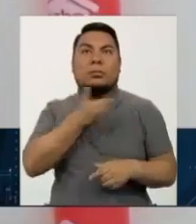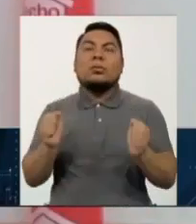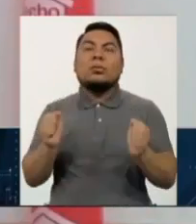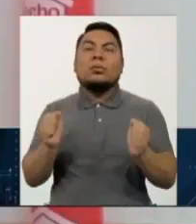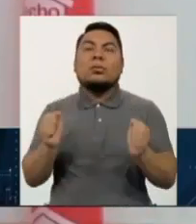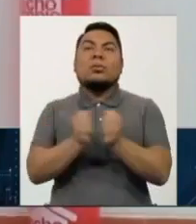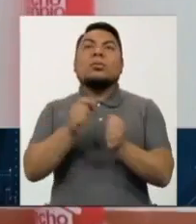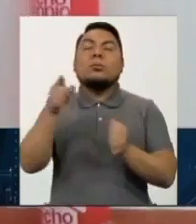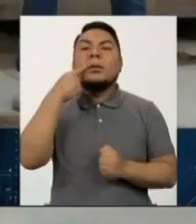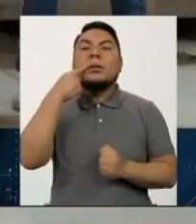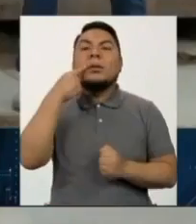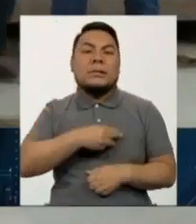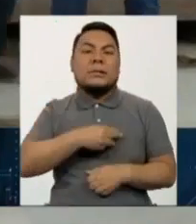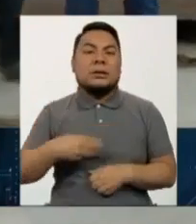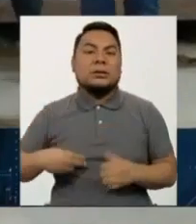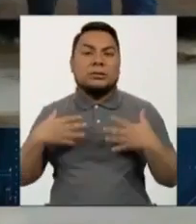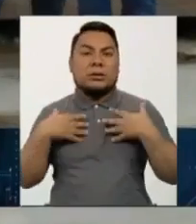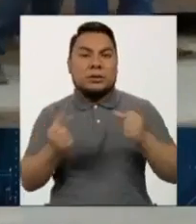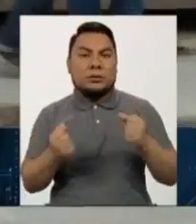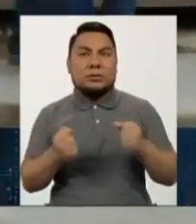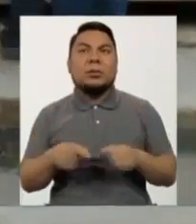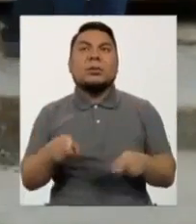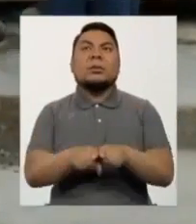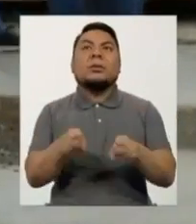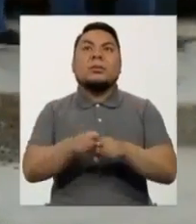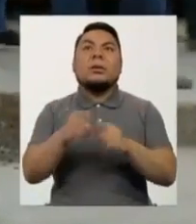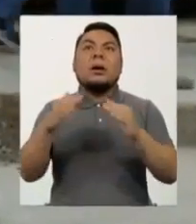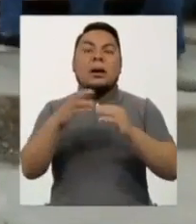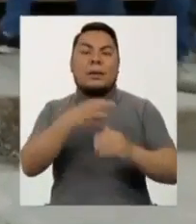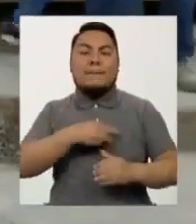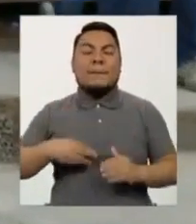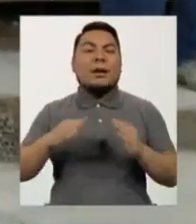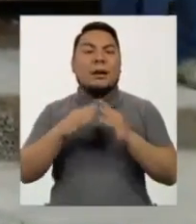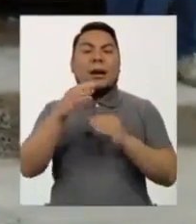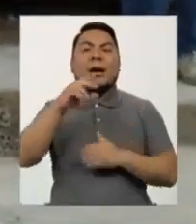acompañado por los ministros de salud silvia presa y de vivienda javier piqué